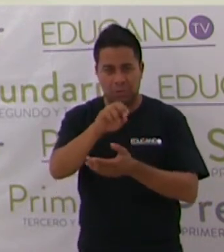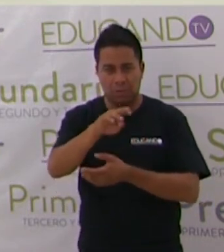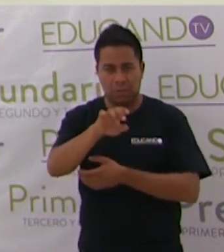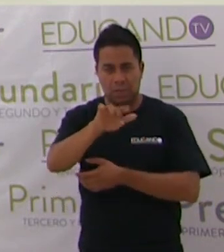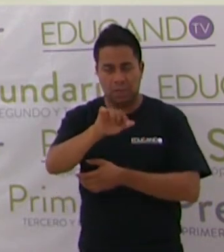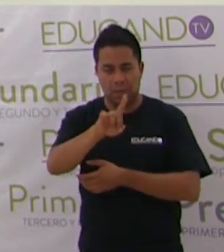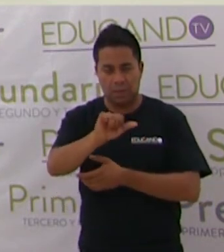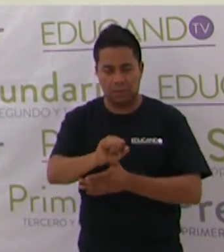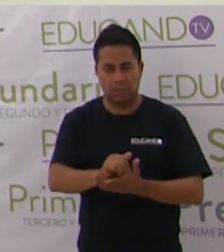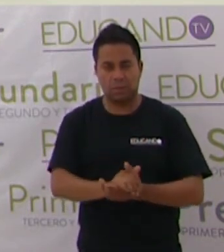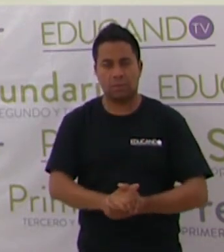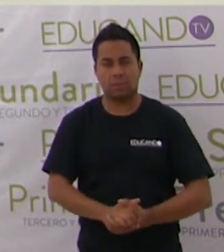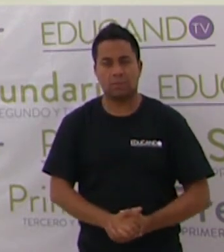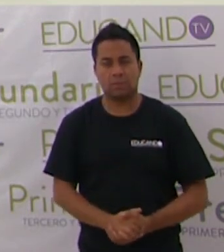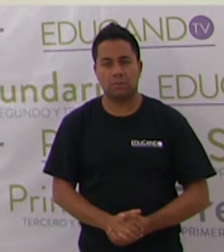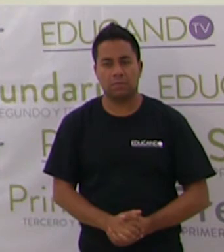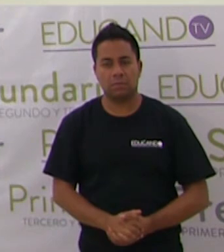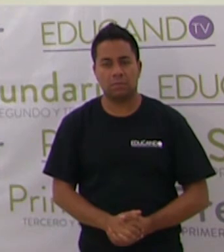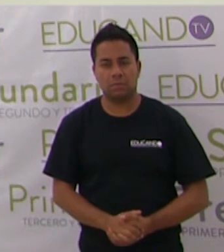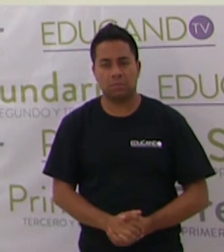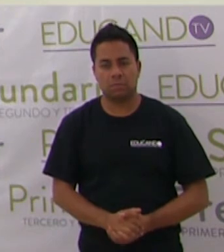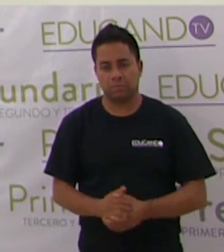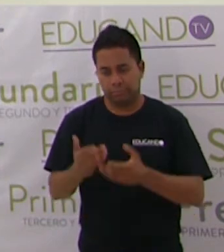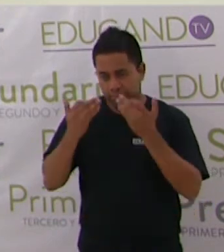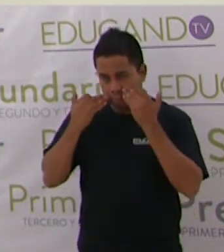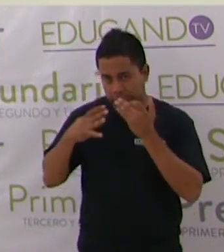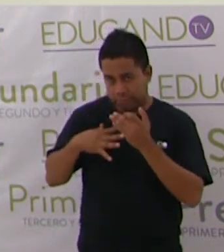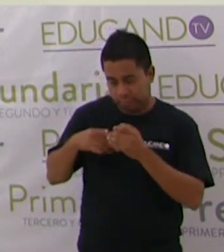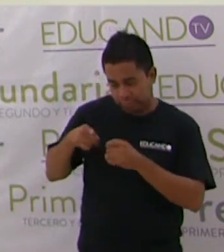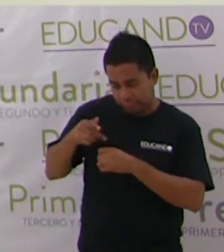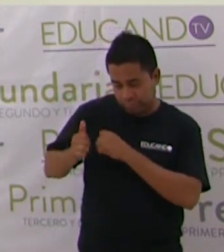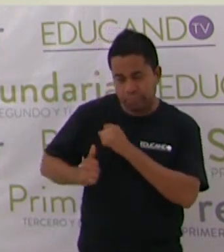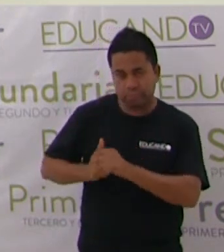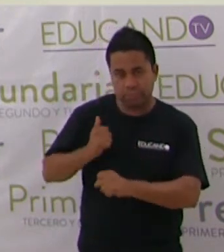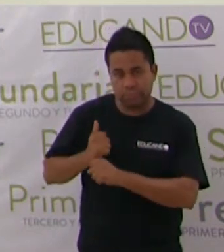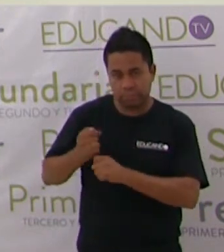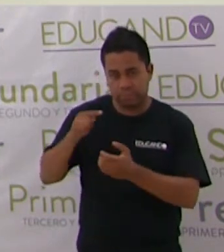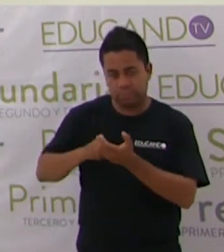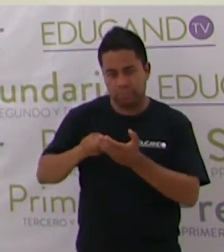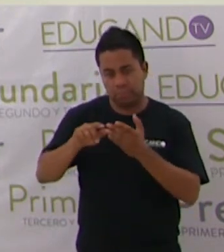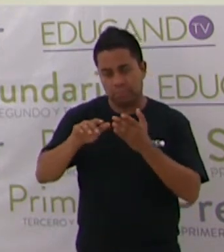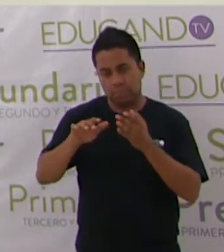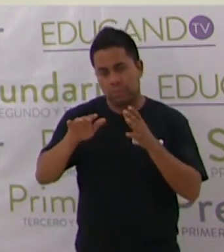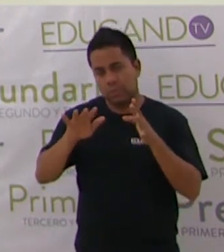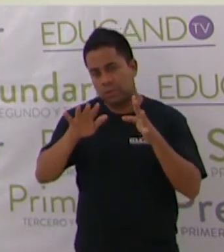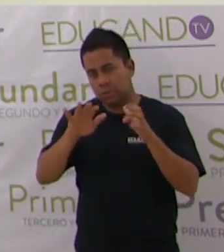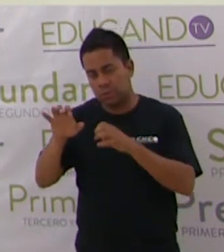Aquí, mira. Esta, en este año, En